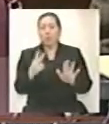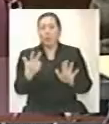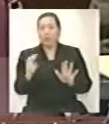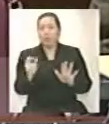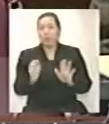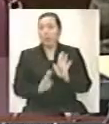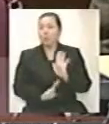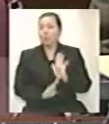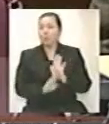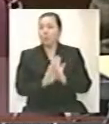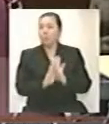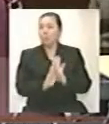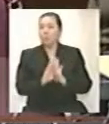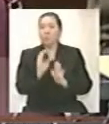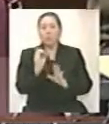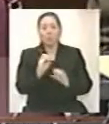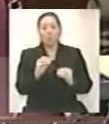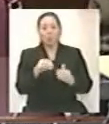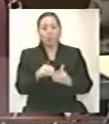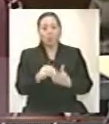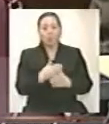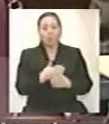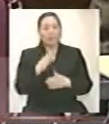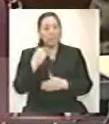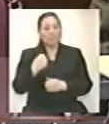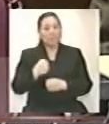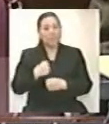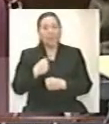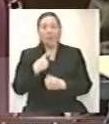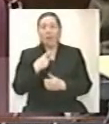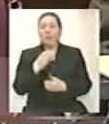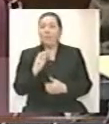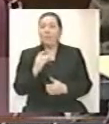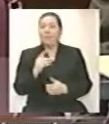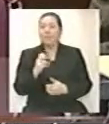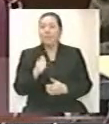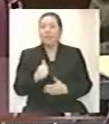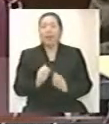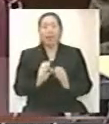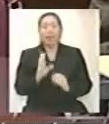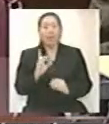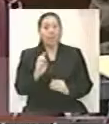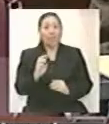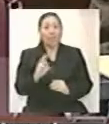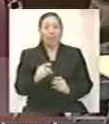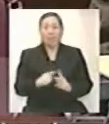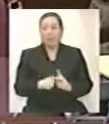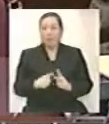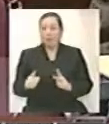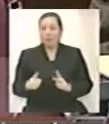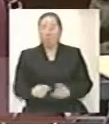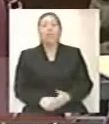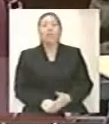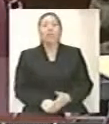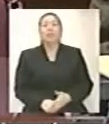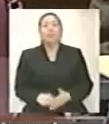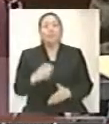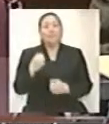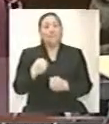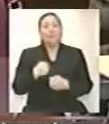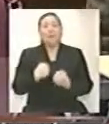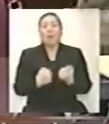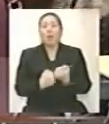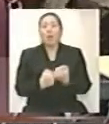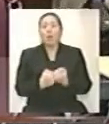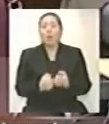1975-1980, surgen sectores que buscan una tercera fase militar fascista. Dahmer, en pos de una salida democrática a la dictadura militar, colabora